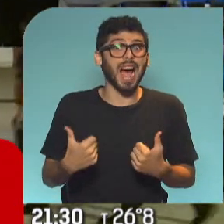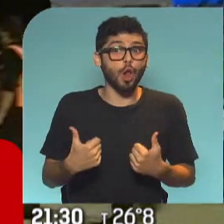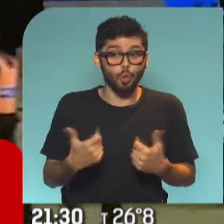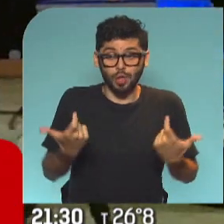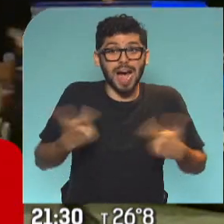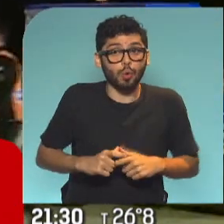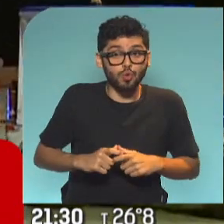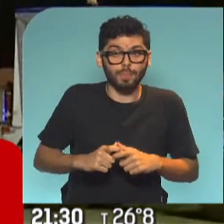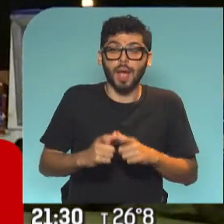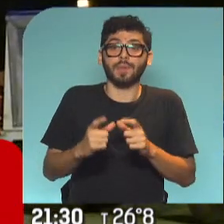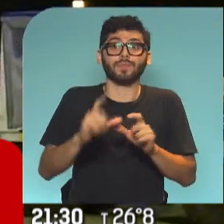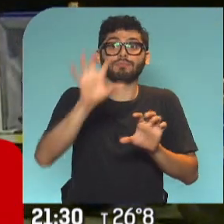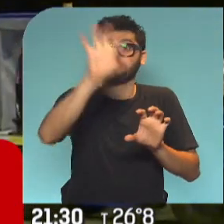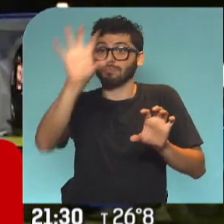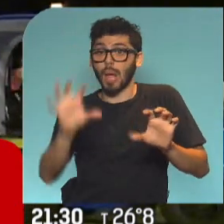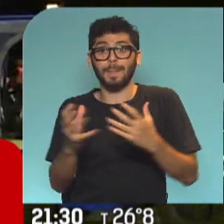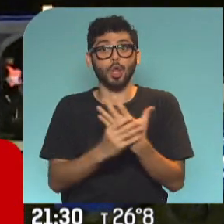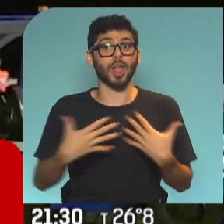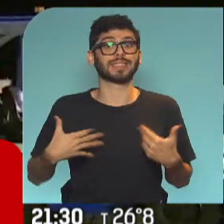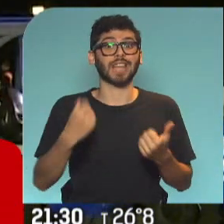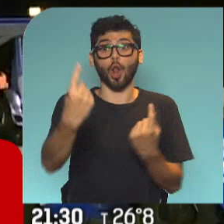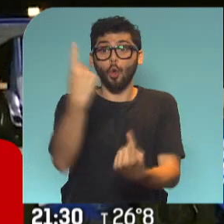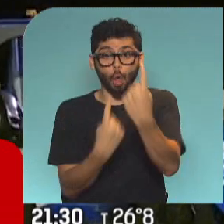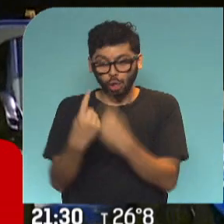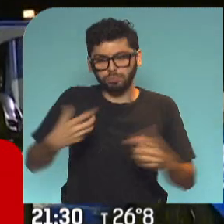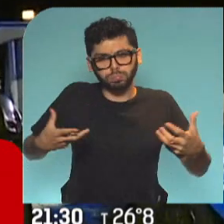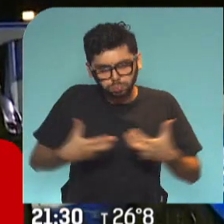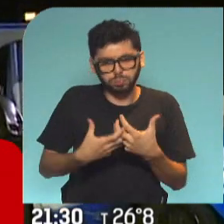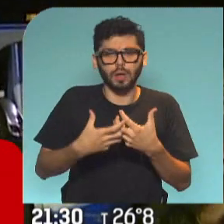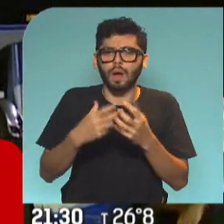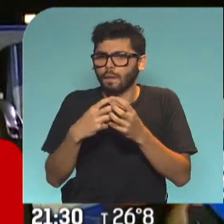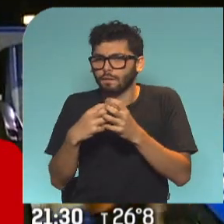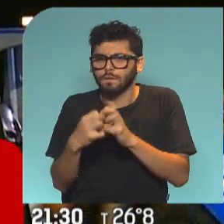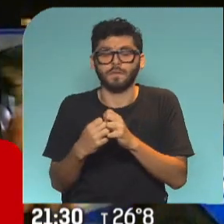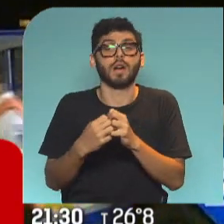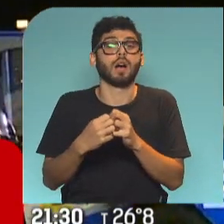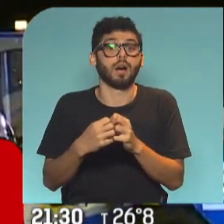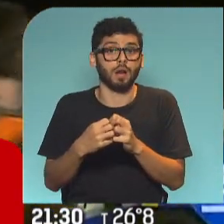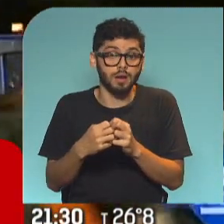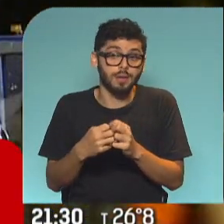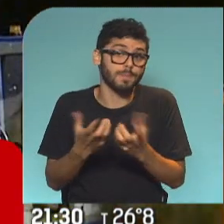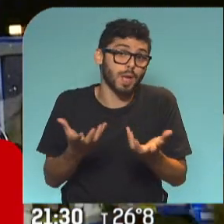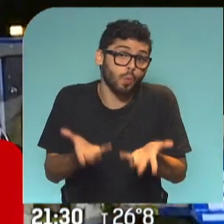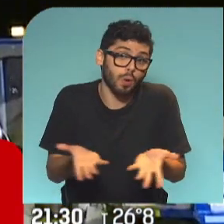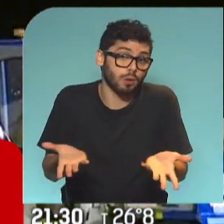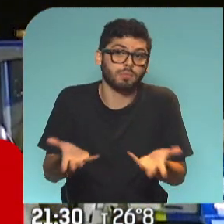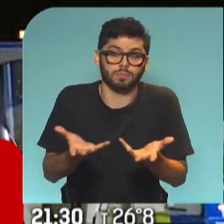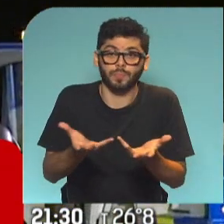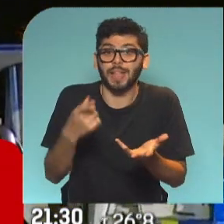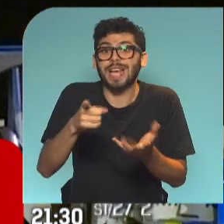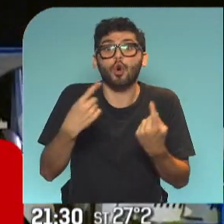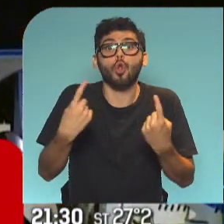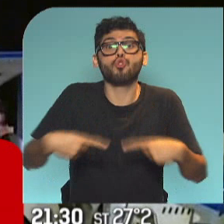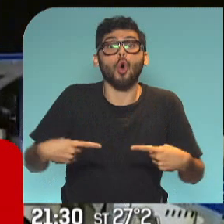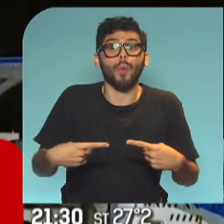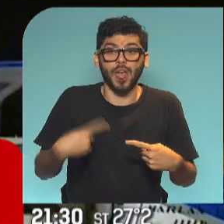estuvieron todos los titulares y las titulares de las carteras sanitarias de cada una de las provincias. Y bueno, estas son las novedades, las